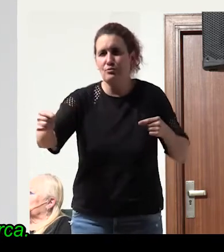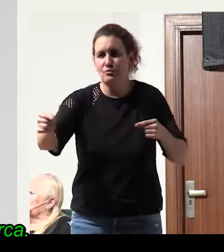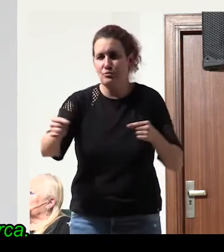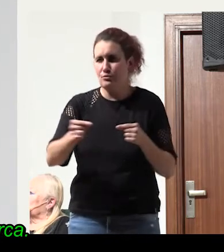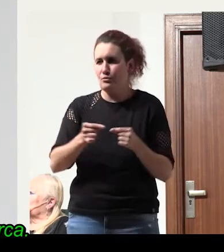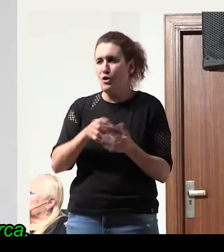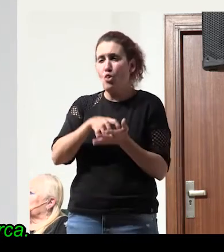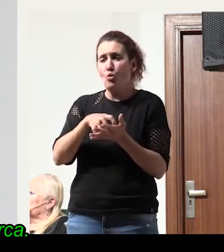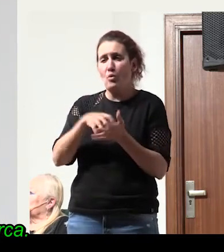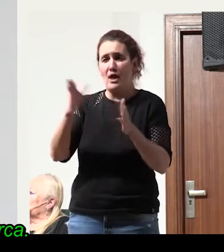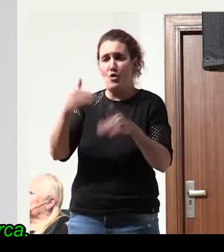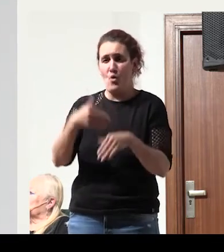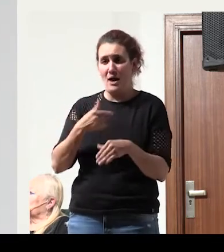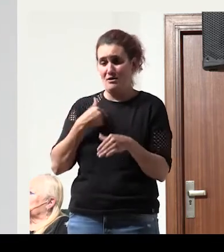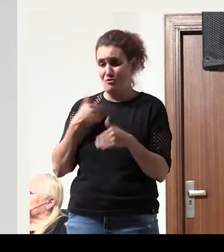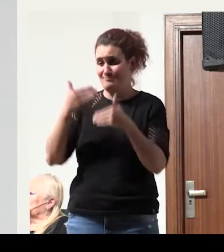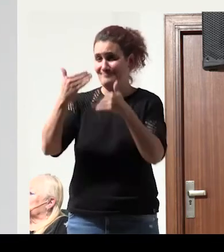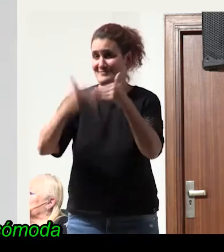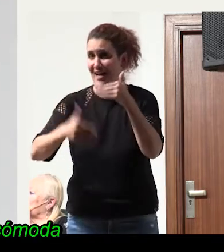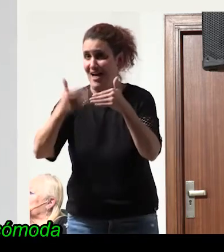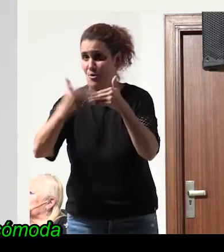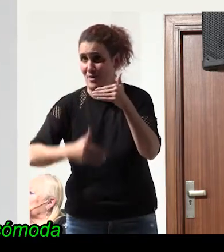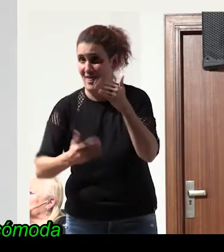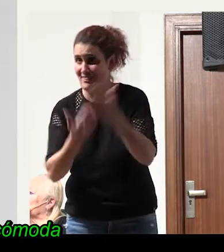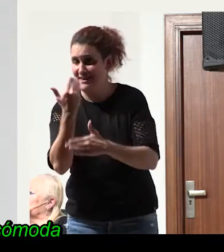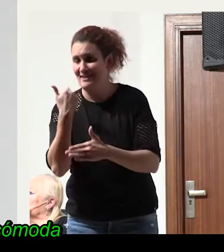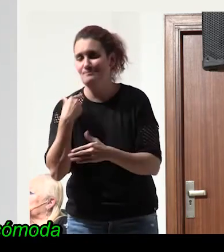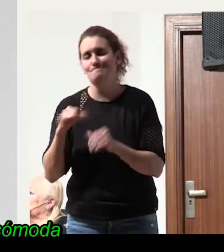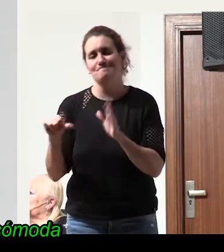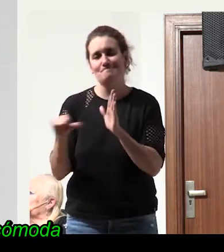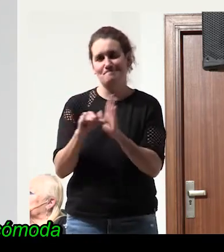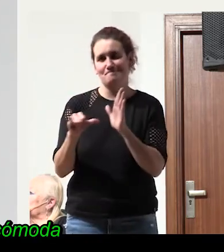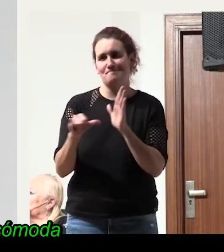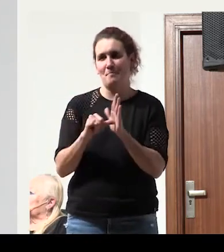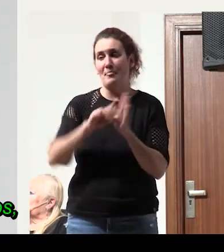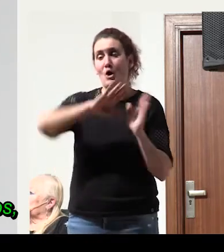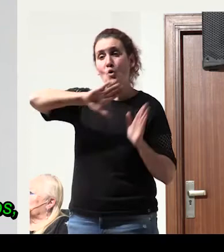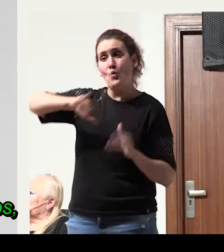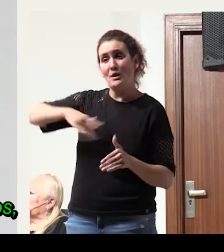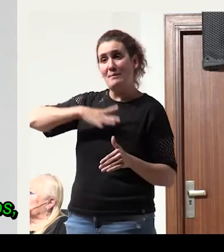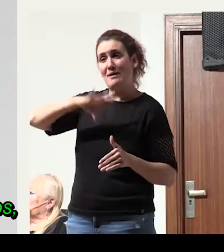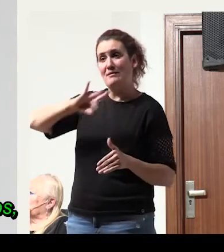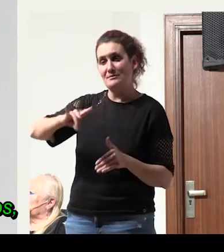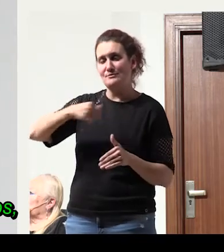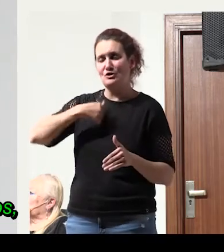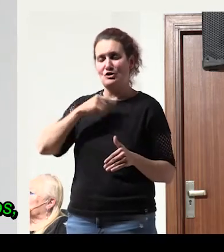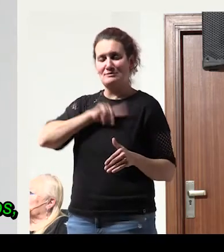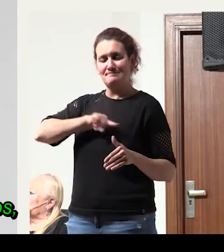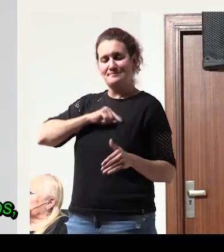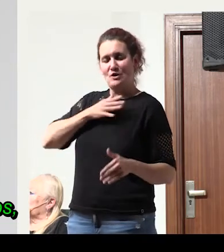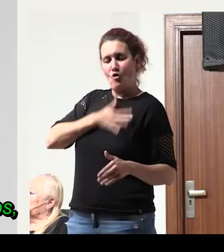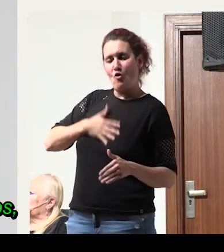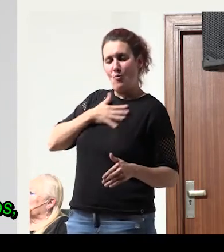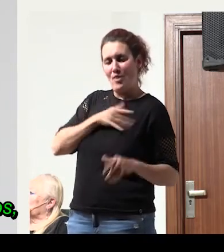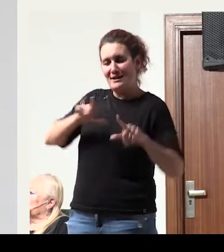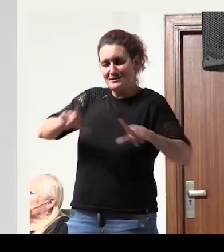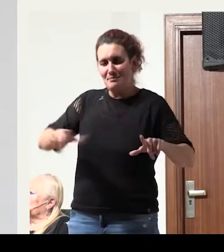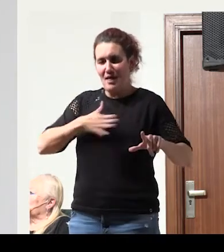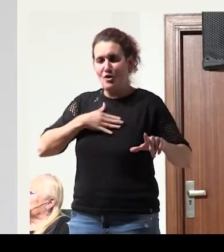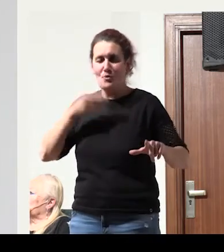de caducidad está cerca. La última posibilidad de sentirme cómoda en mi espacio, con mis miedos, con mis